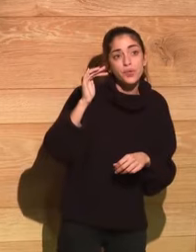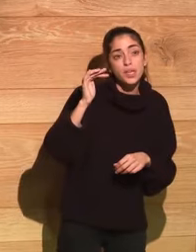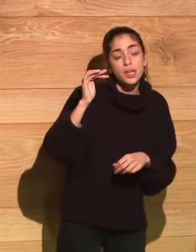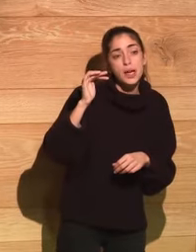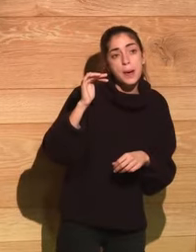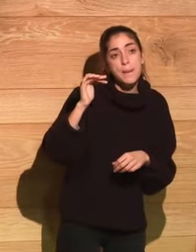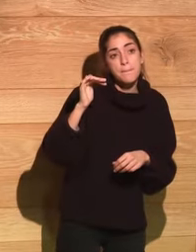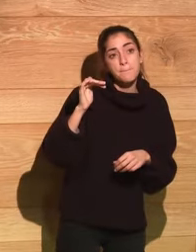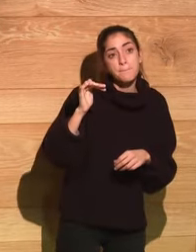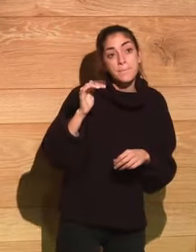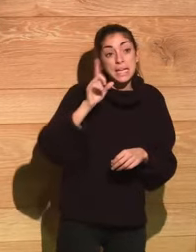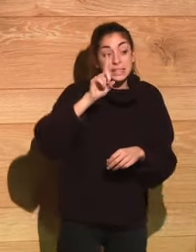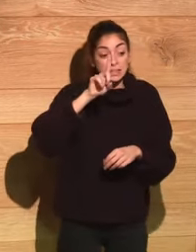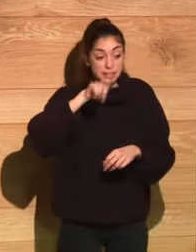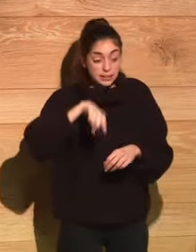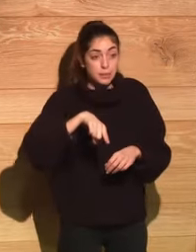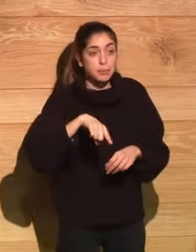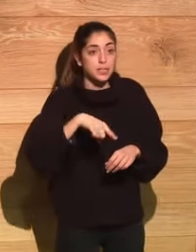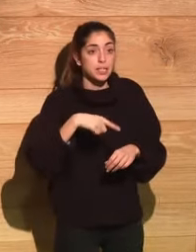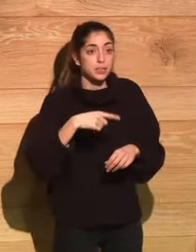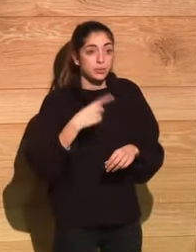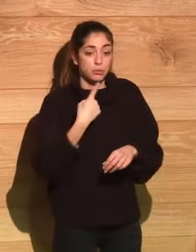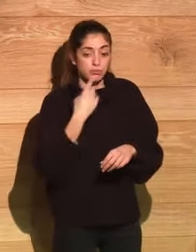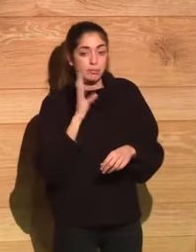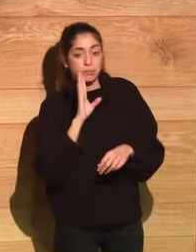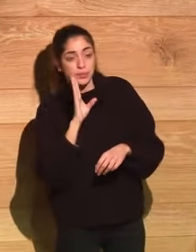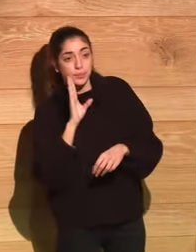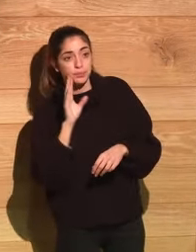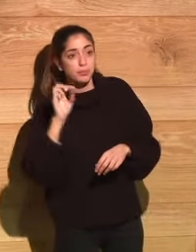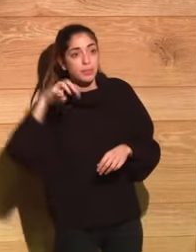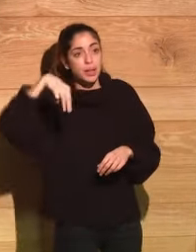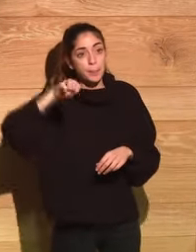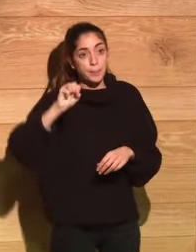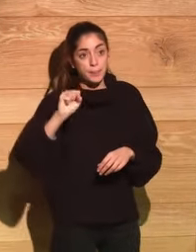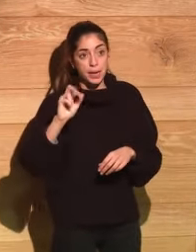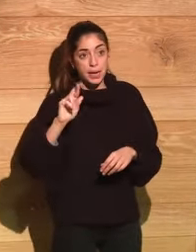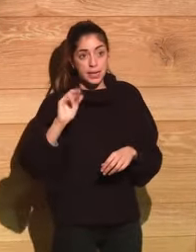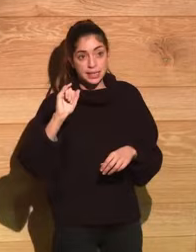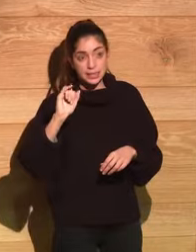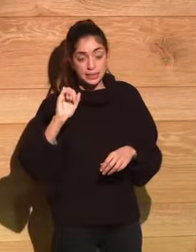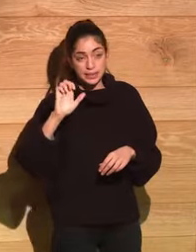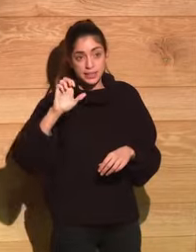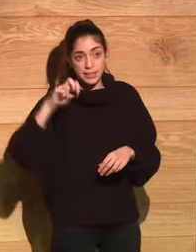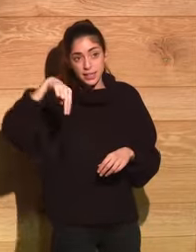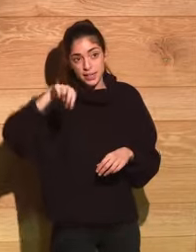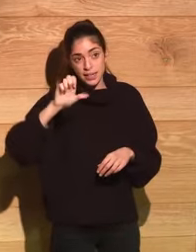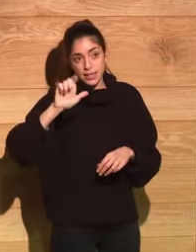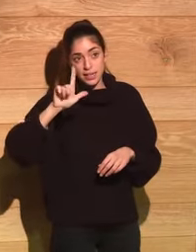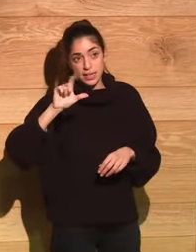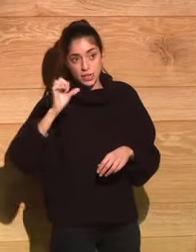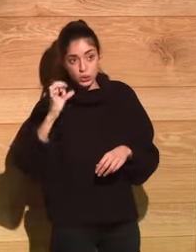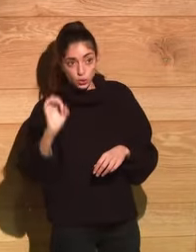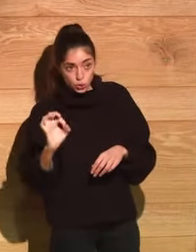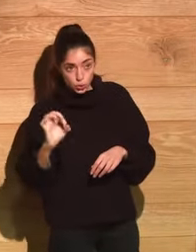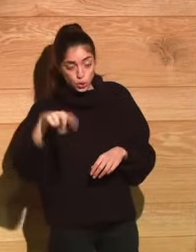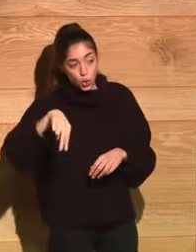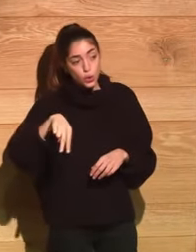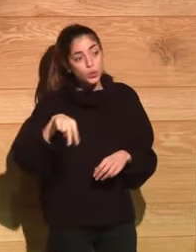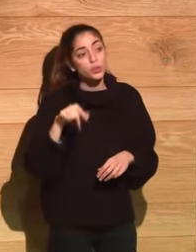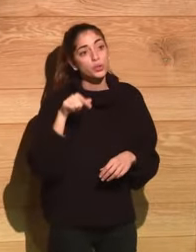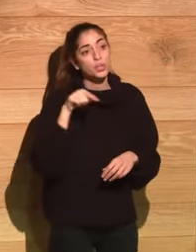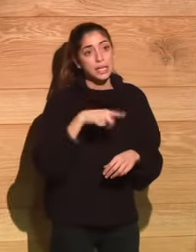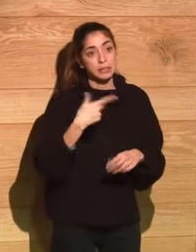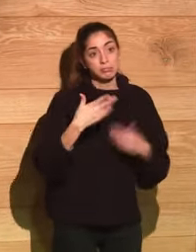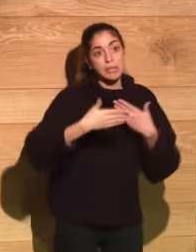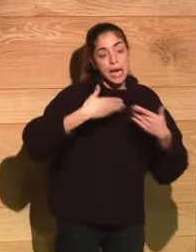está en antes he citado, ¿no?, a Maggie Nelson, está en Polvé Preciado incluso, que es un autor que podría